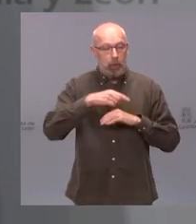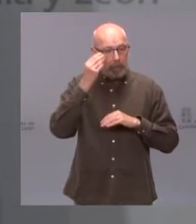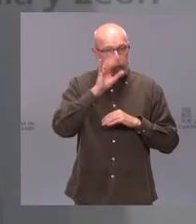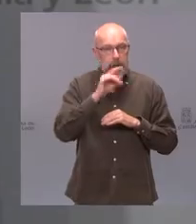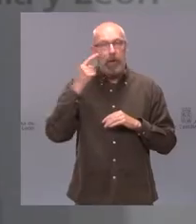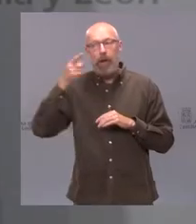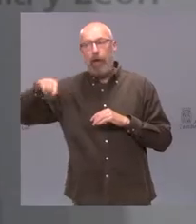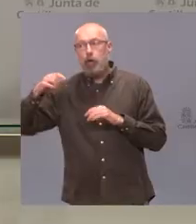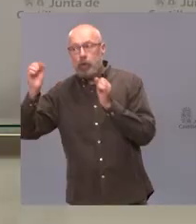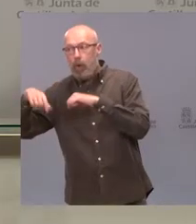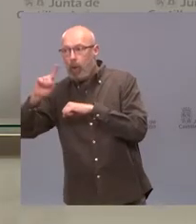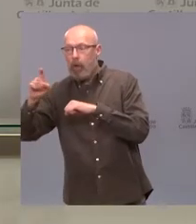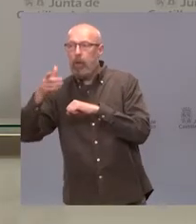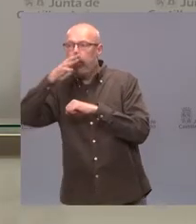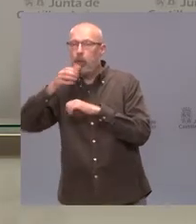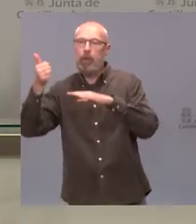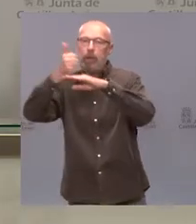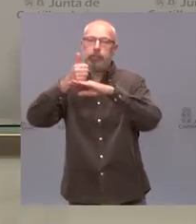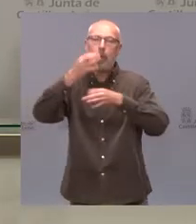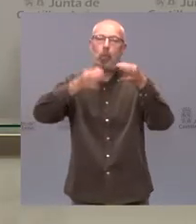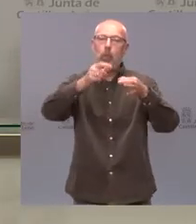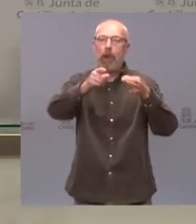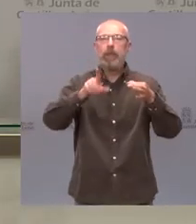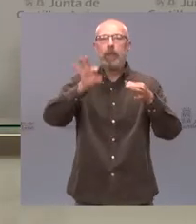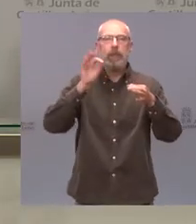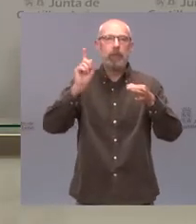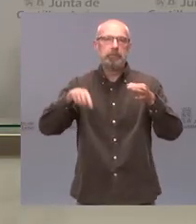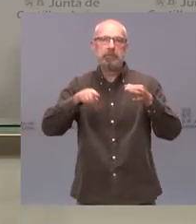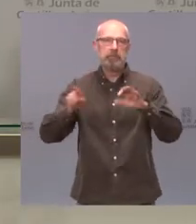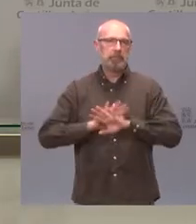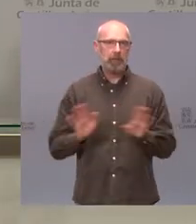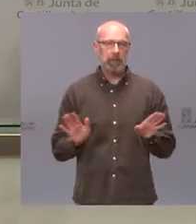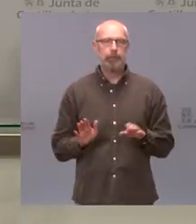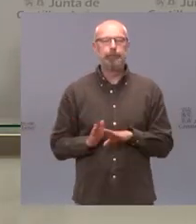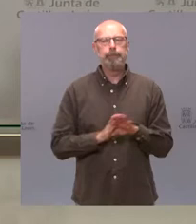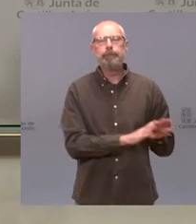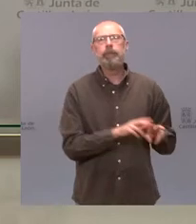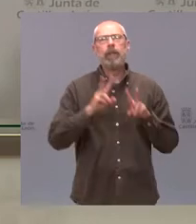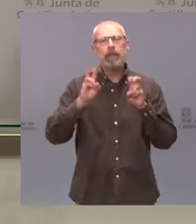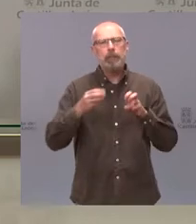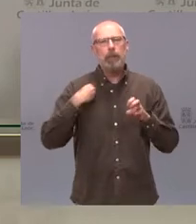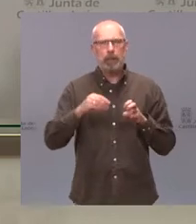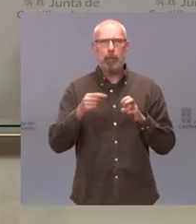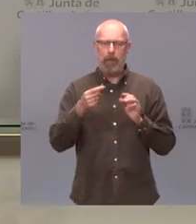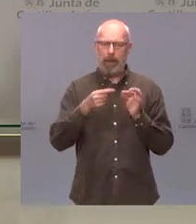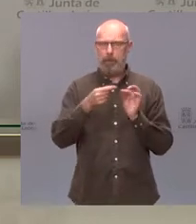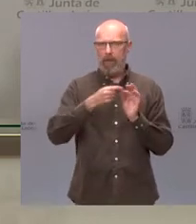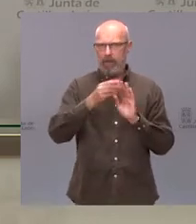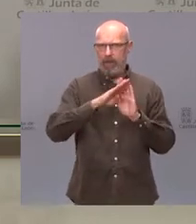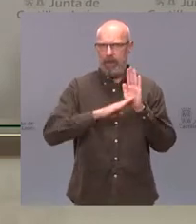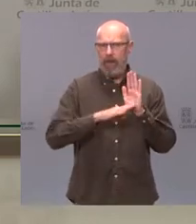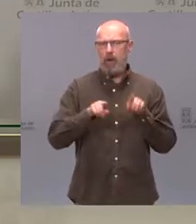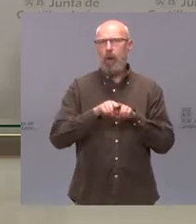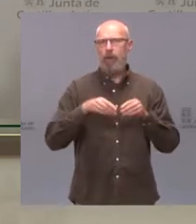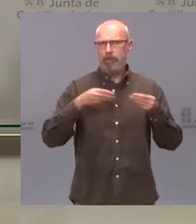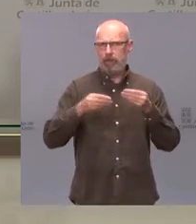decirle. Sí, hola. Sí, sobre la relajación de las medidas que nos anuncian, no sé